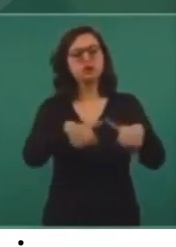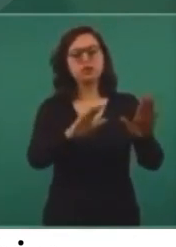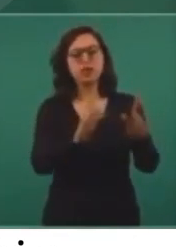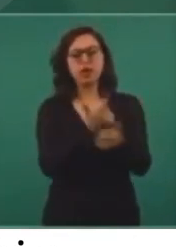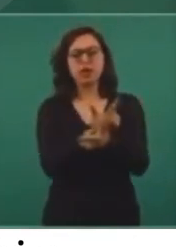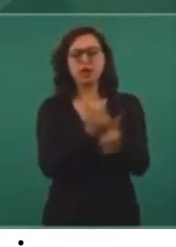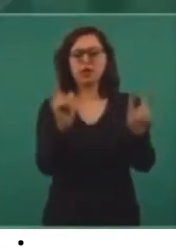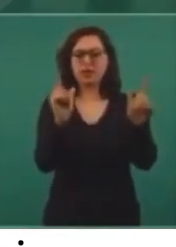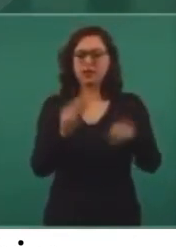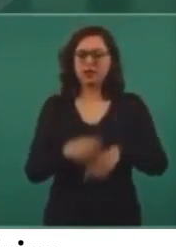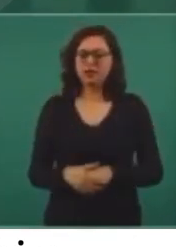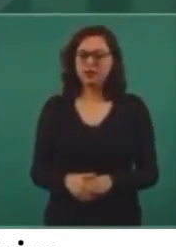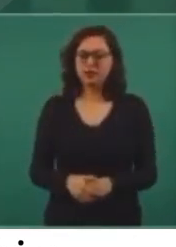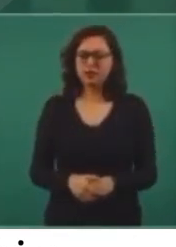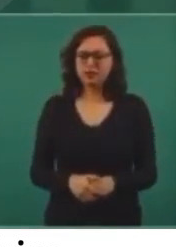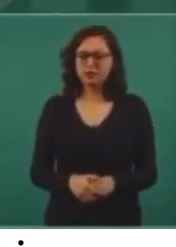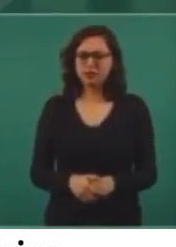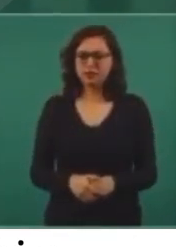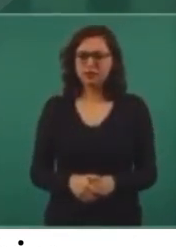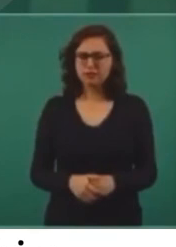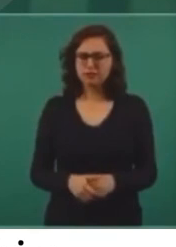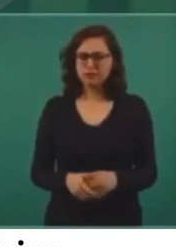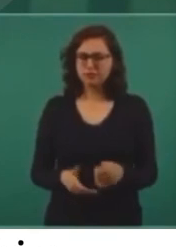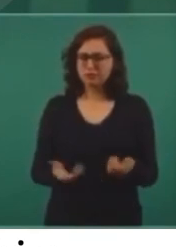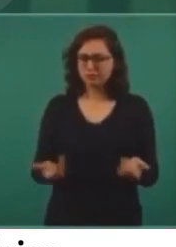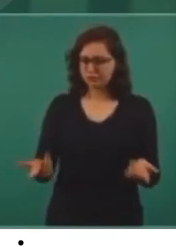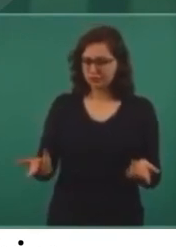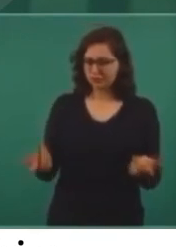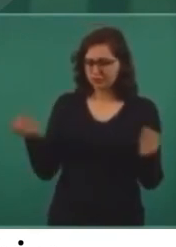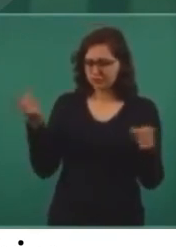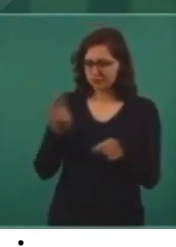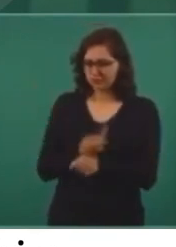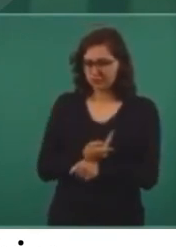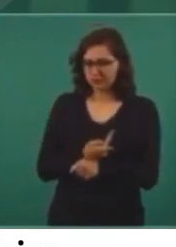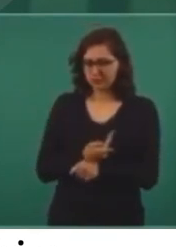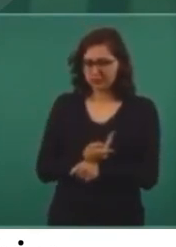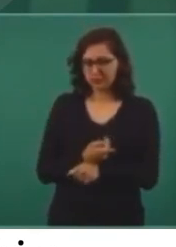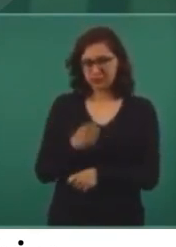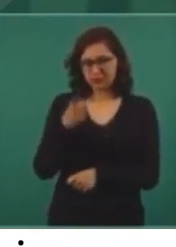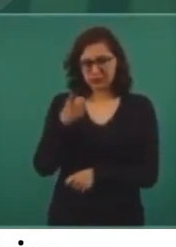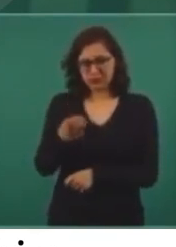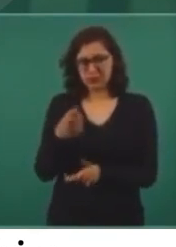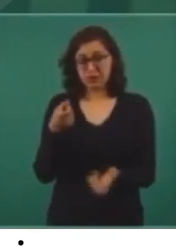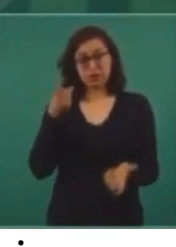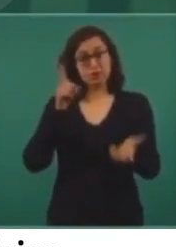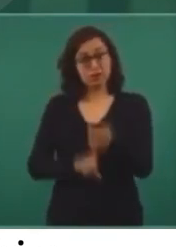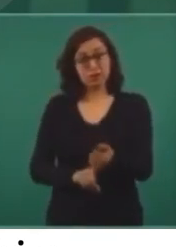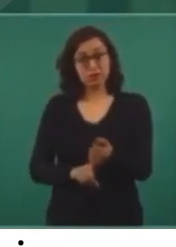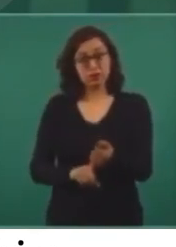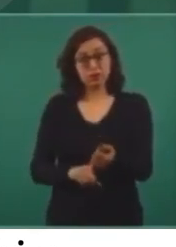eso lo tiene que conocer el Consejo de la Judicatura.